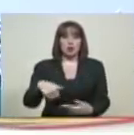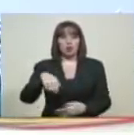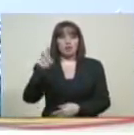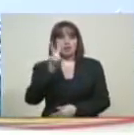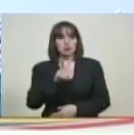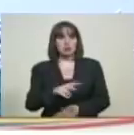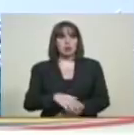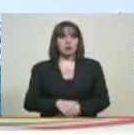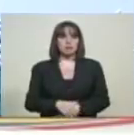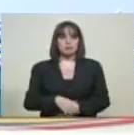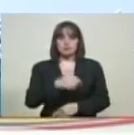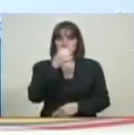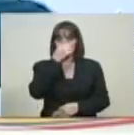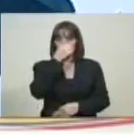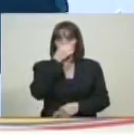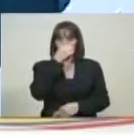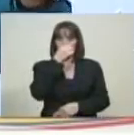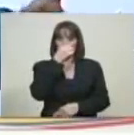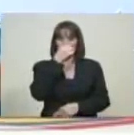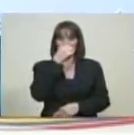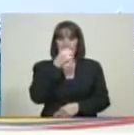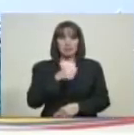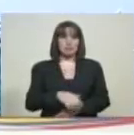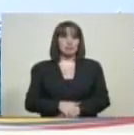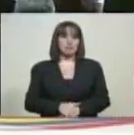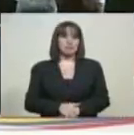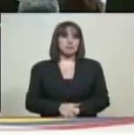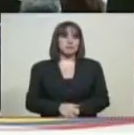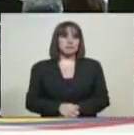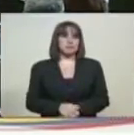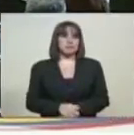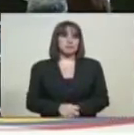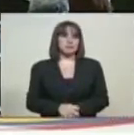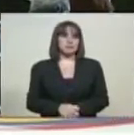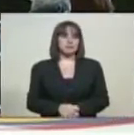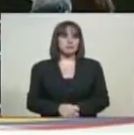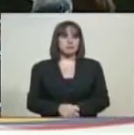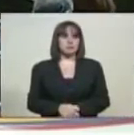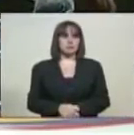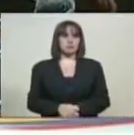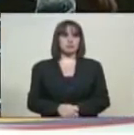venezuela por lo menos 24 millones de edad